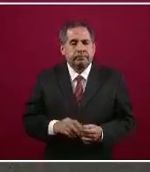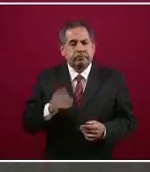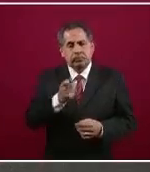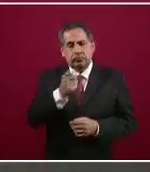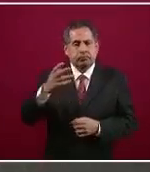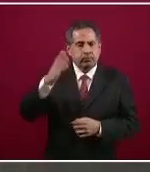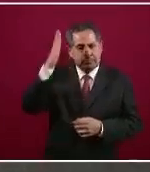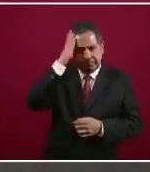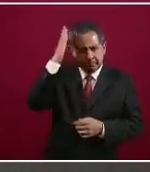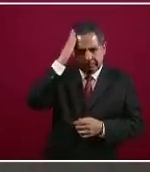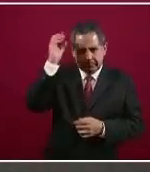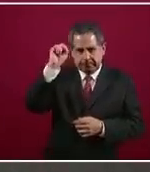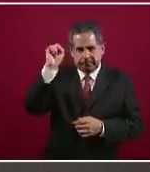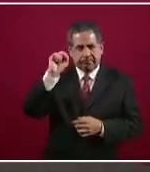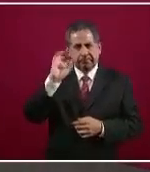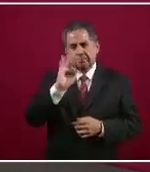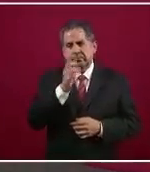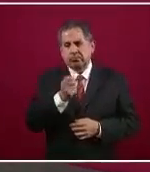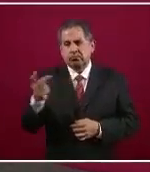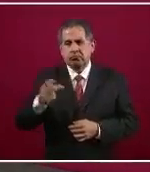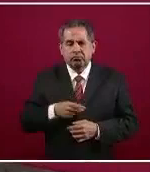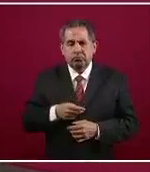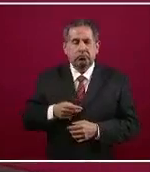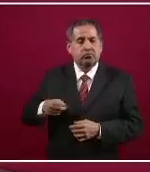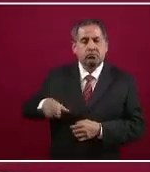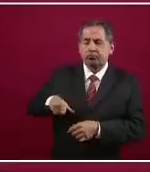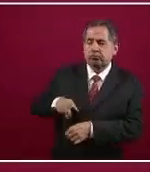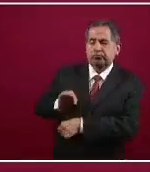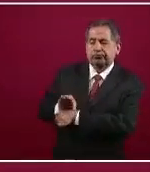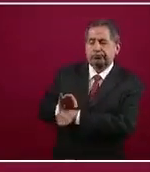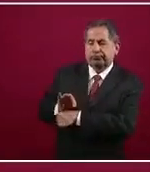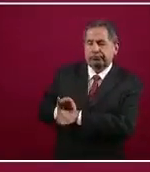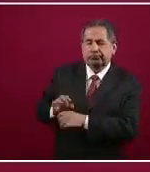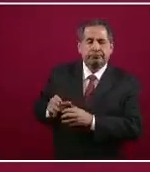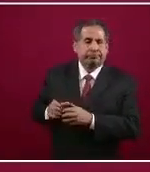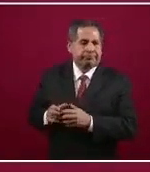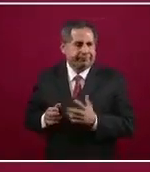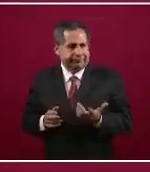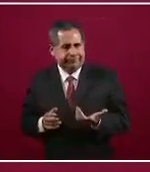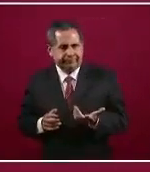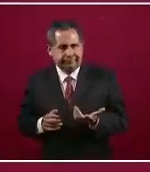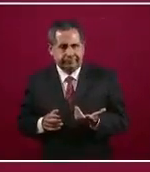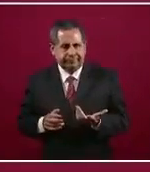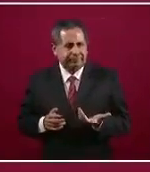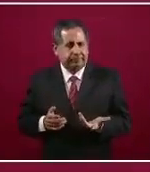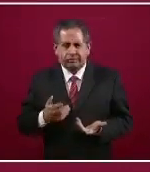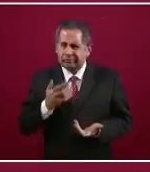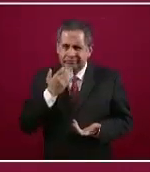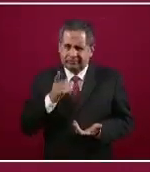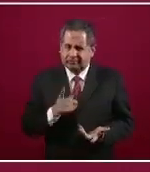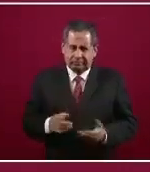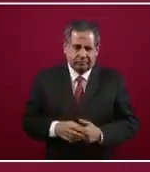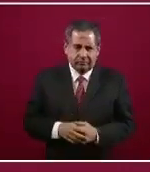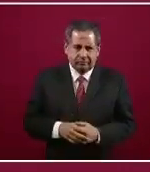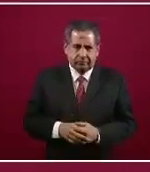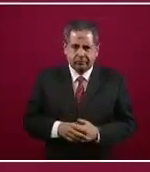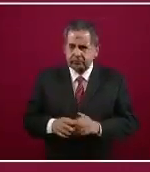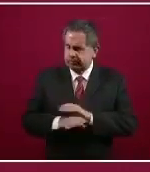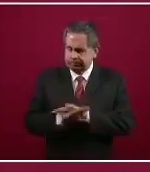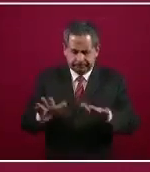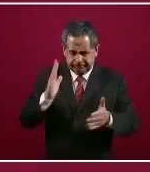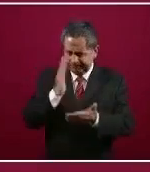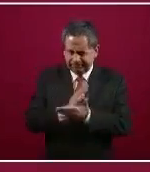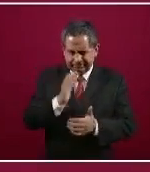dirigentes sindicales, que eran protegidos por el régimen. Nada de eso